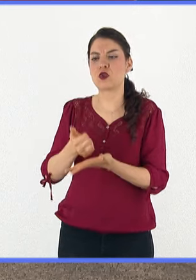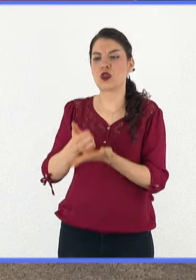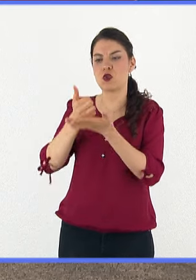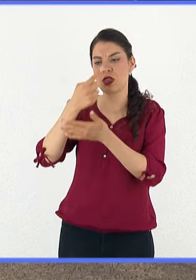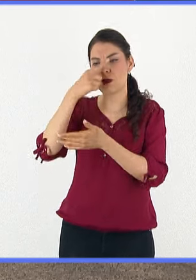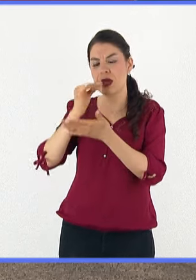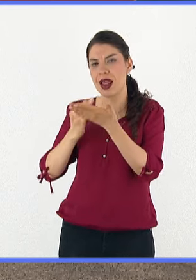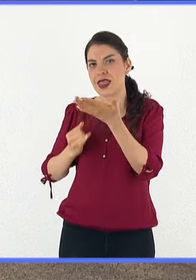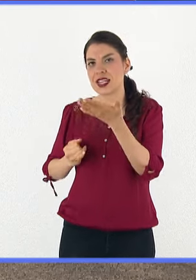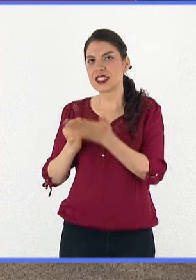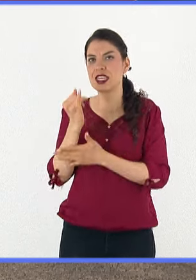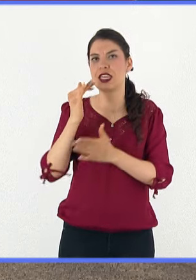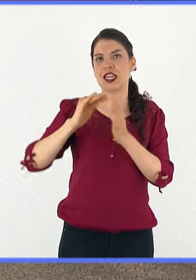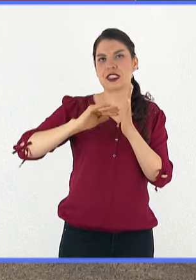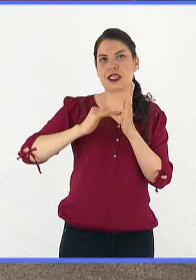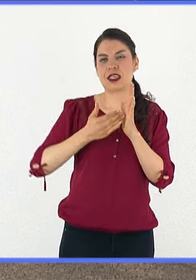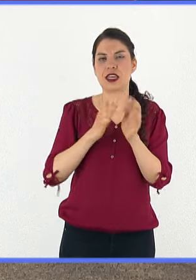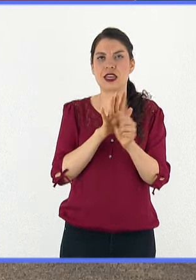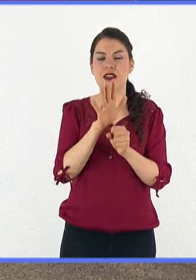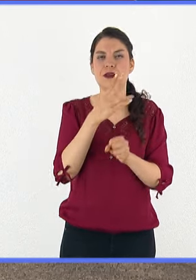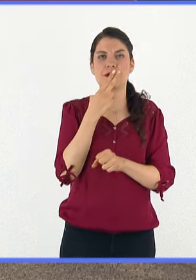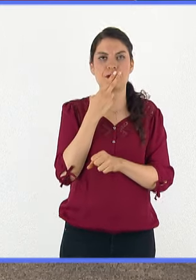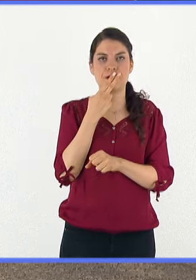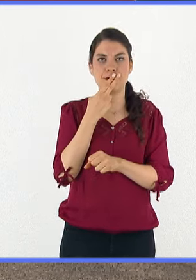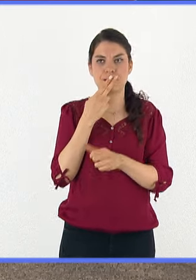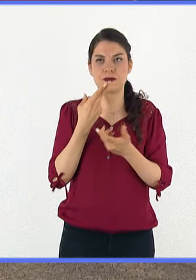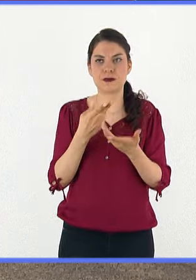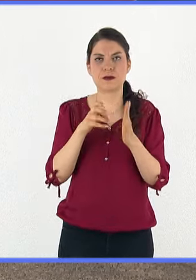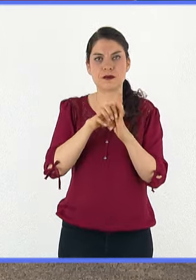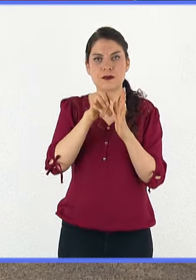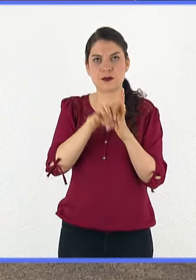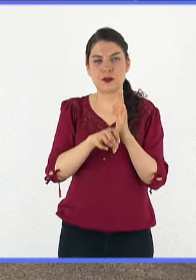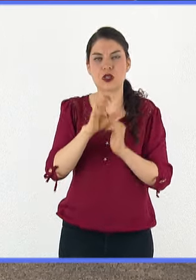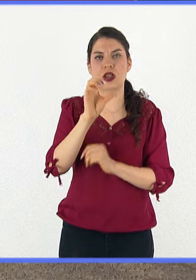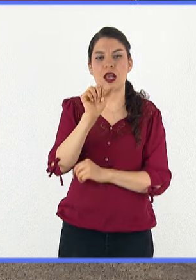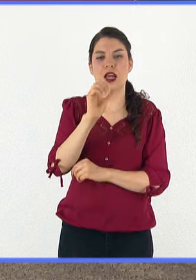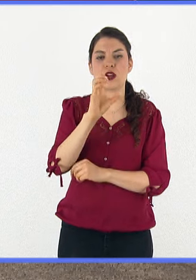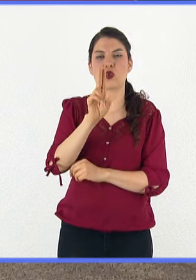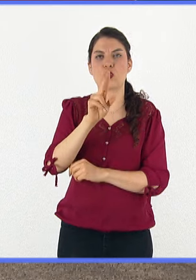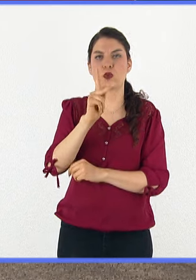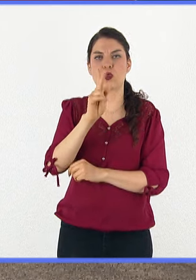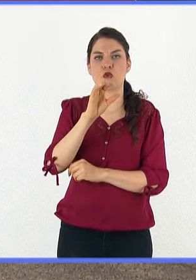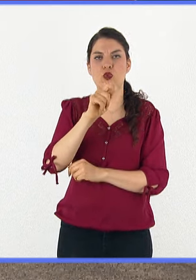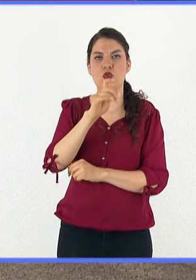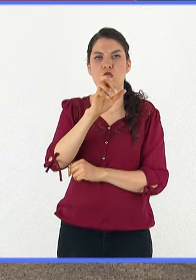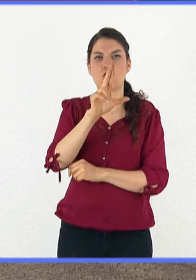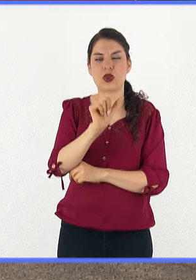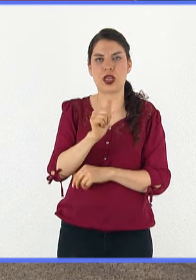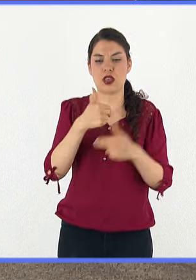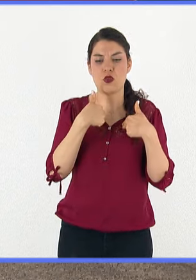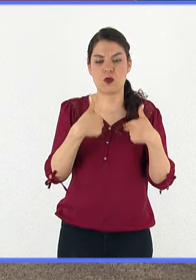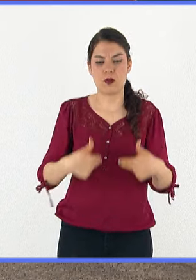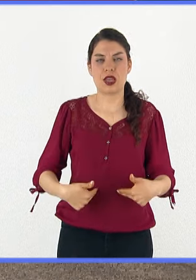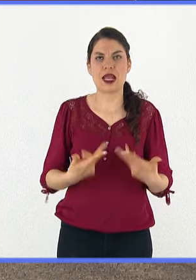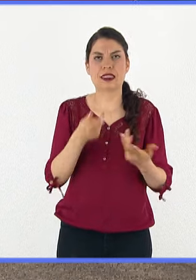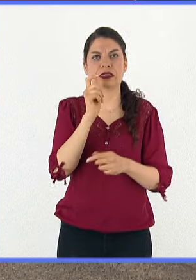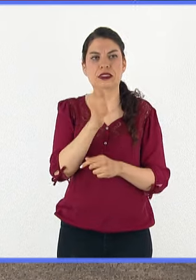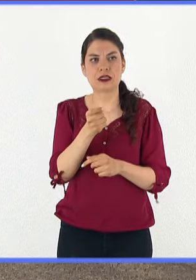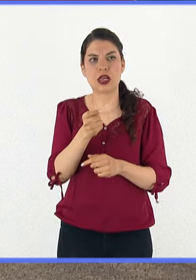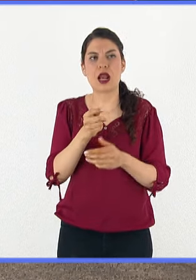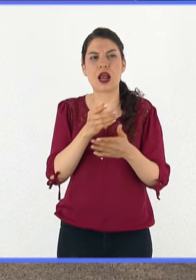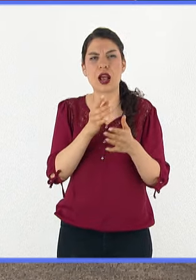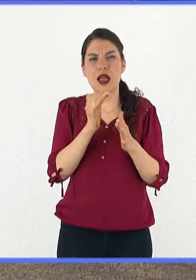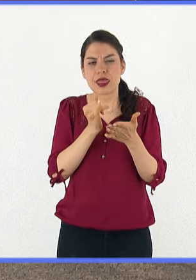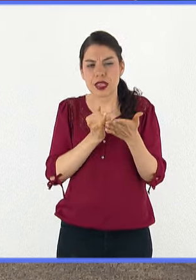materia de estrategias específicas lo que un sociólogo peruano llama la acupuntura urbana es decir intervenciones muy precisas